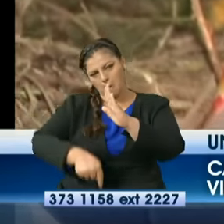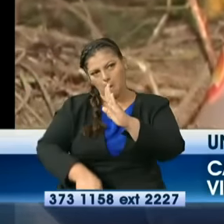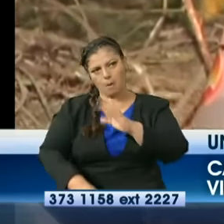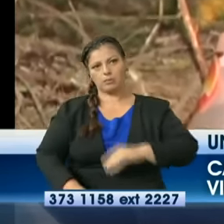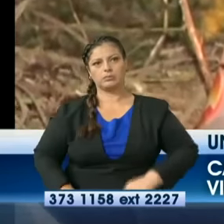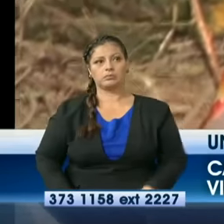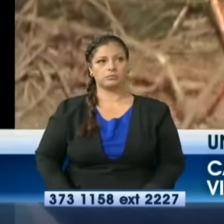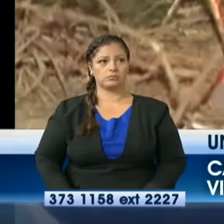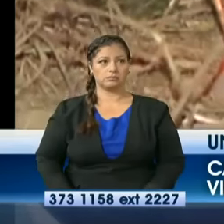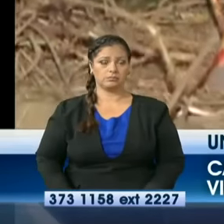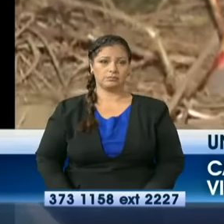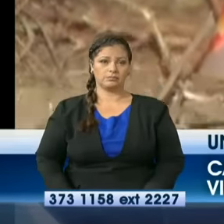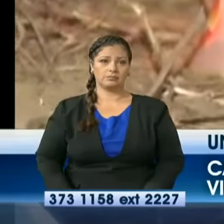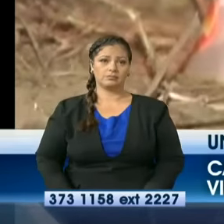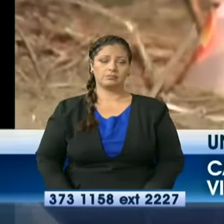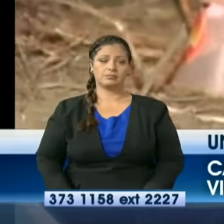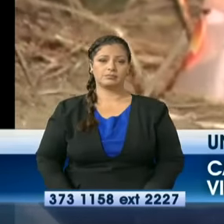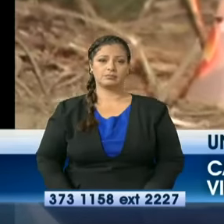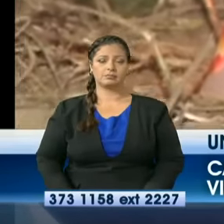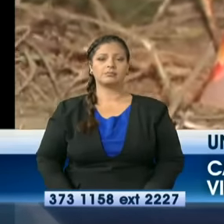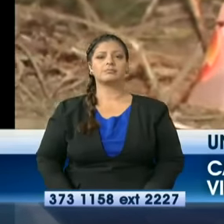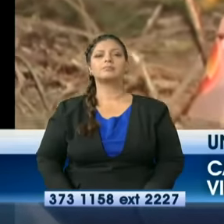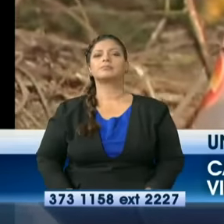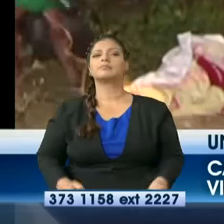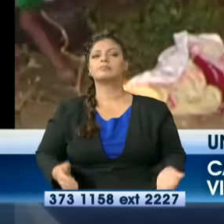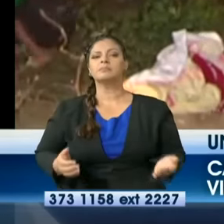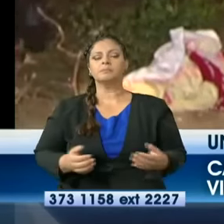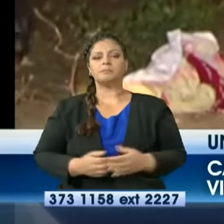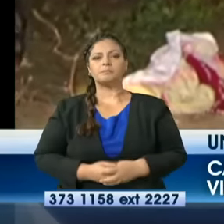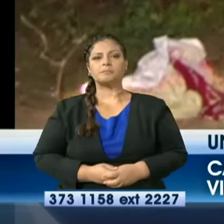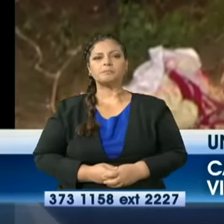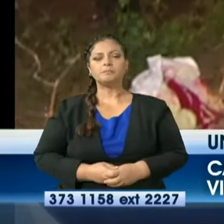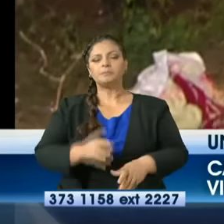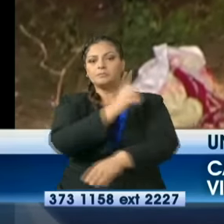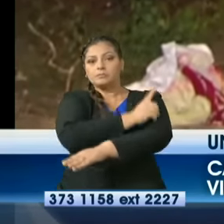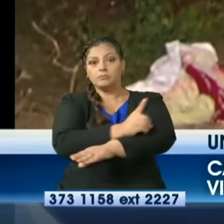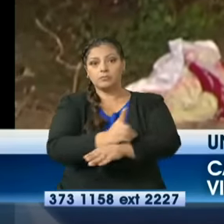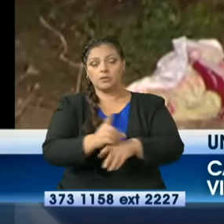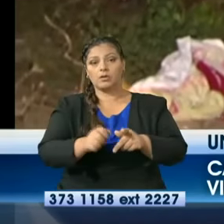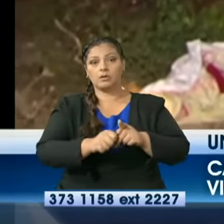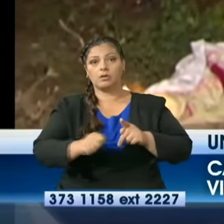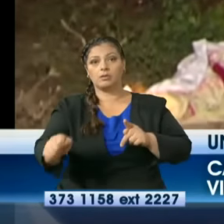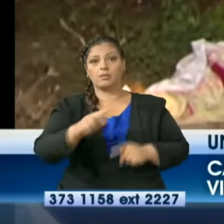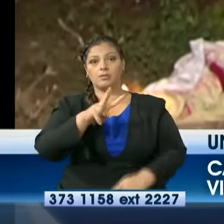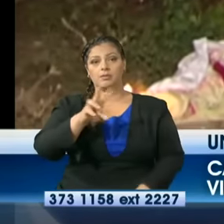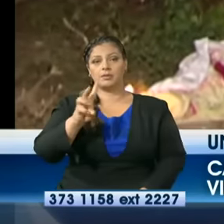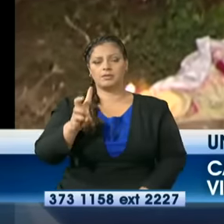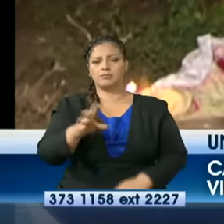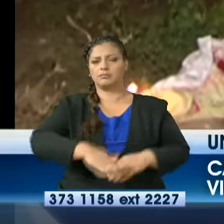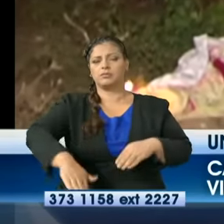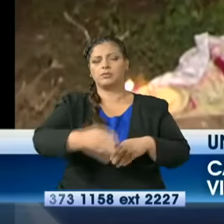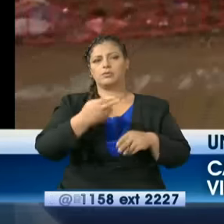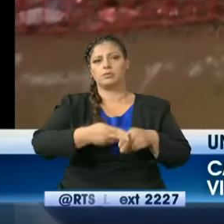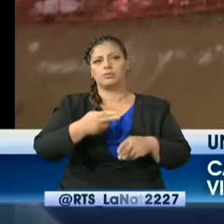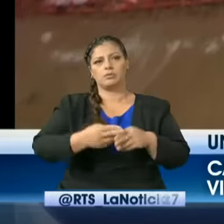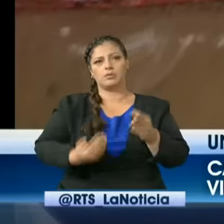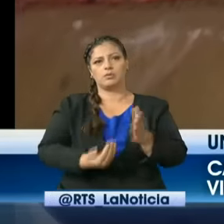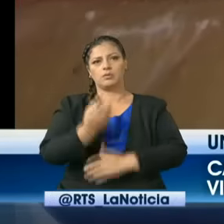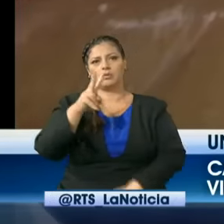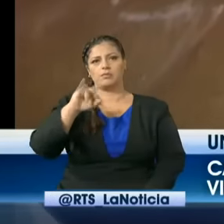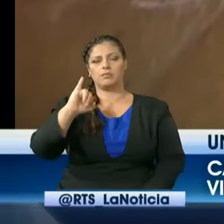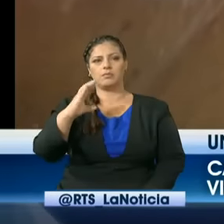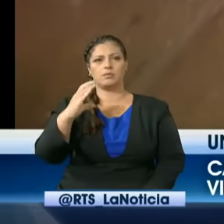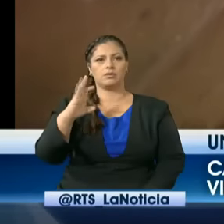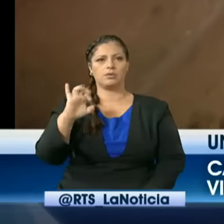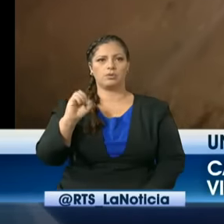de la cooperativa Nueva Victoria, ubicada en el kilómetro 26 de la vía a Daule, apuntan hacia la concesionaria Interagua como